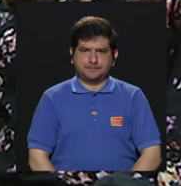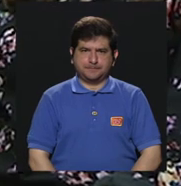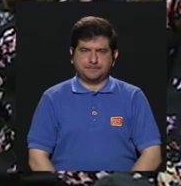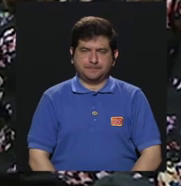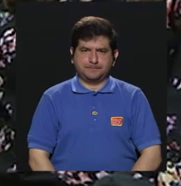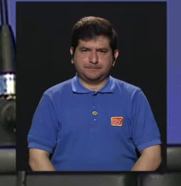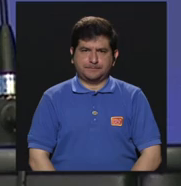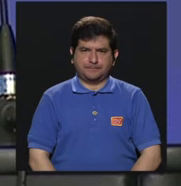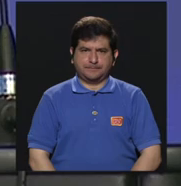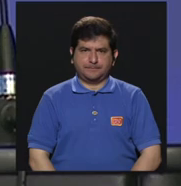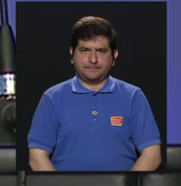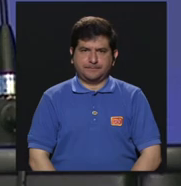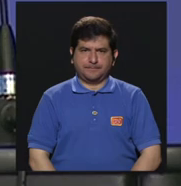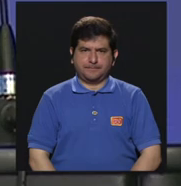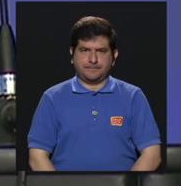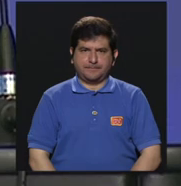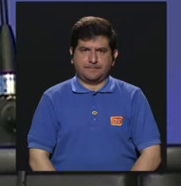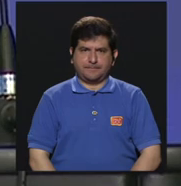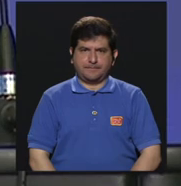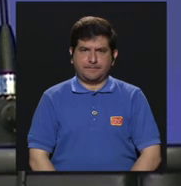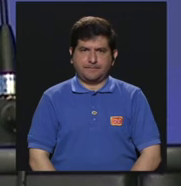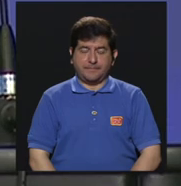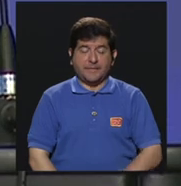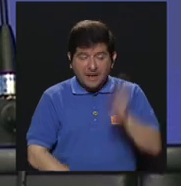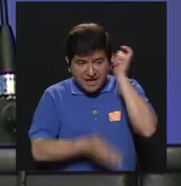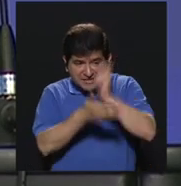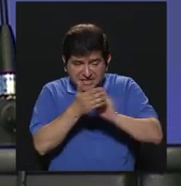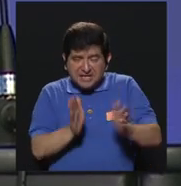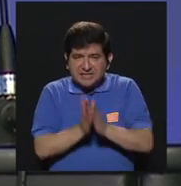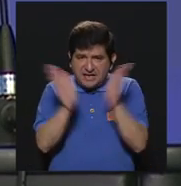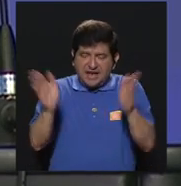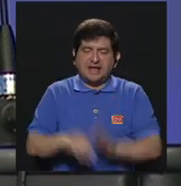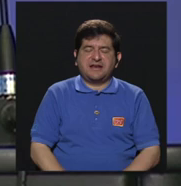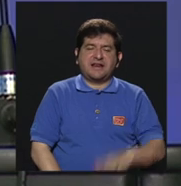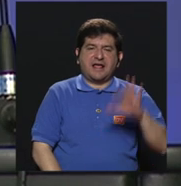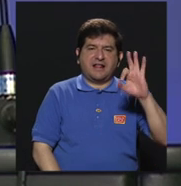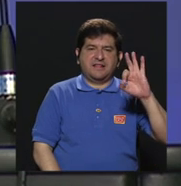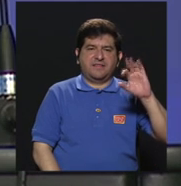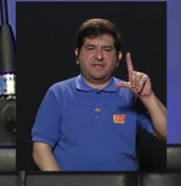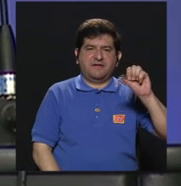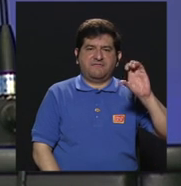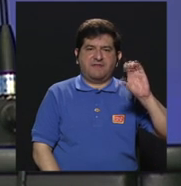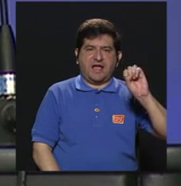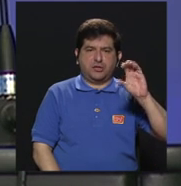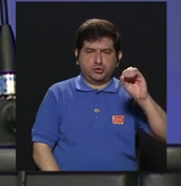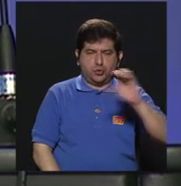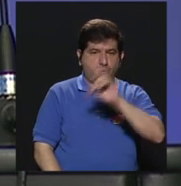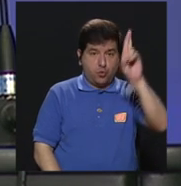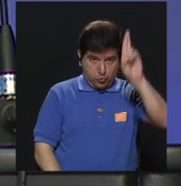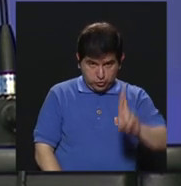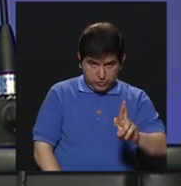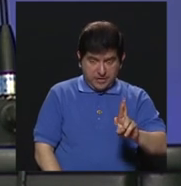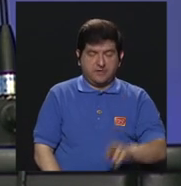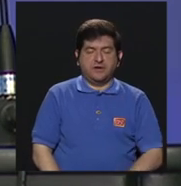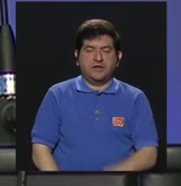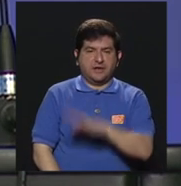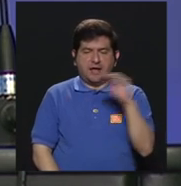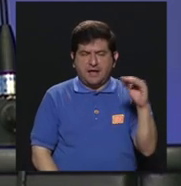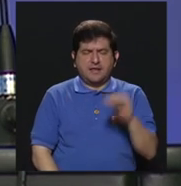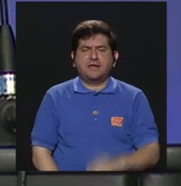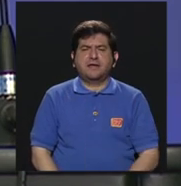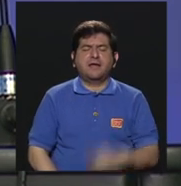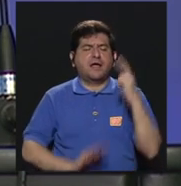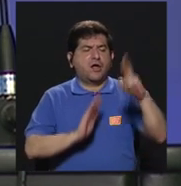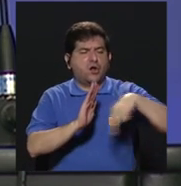Tanto la presencia de la Secretaría General de la FLACSO en Costa Rica, como el